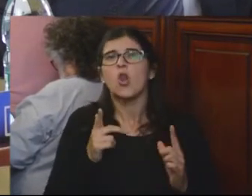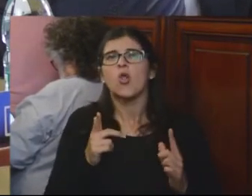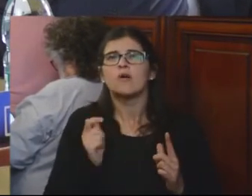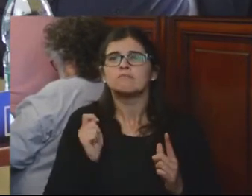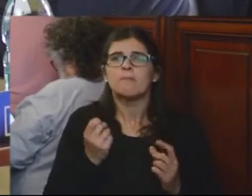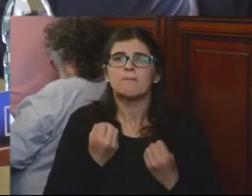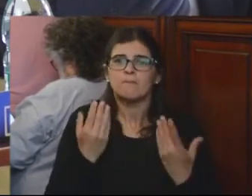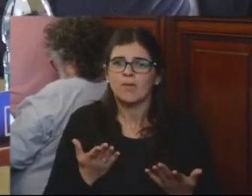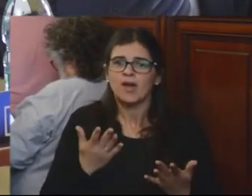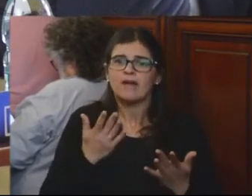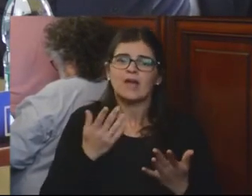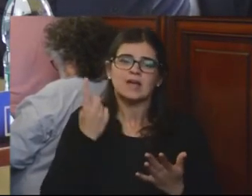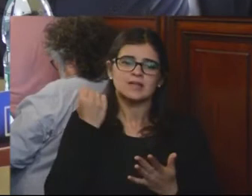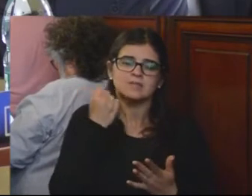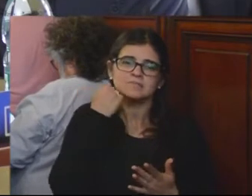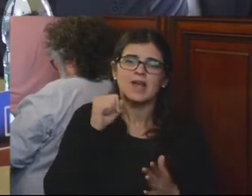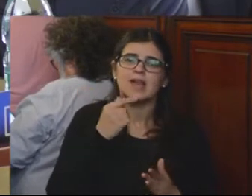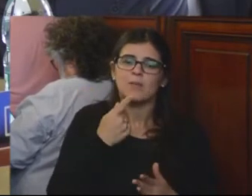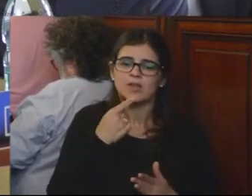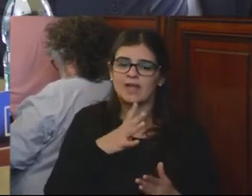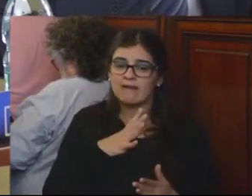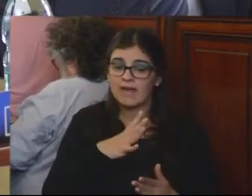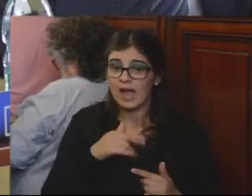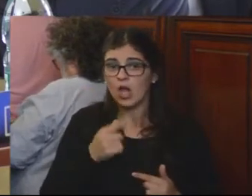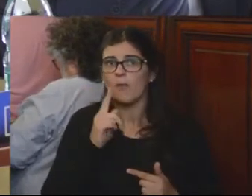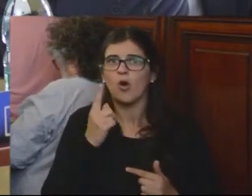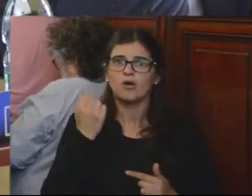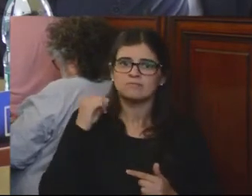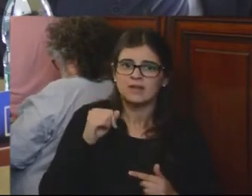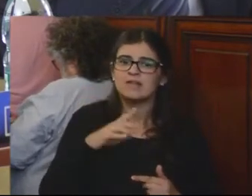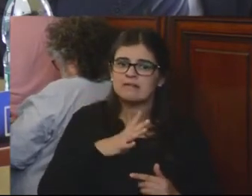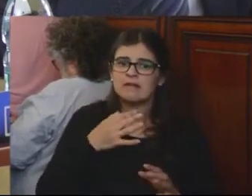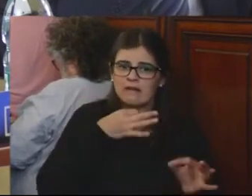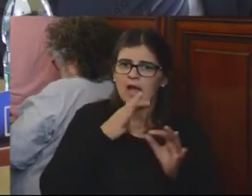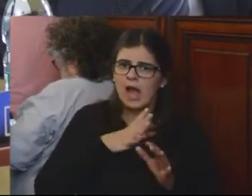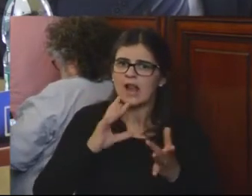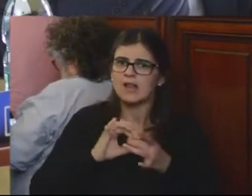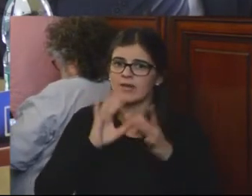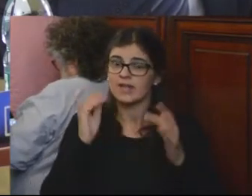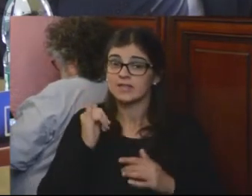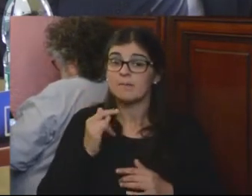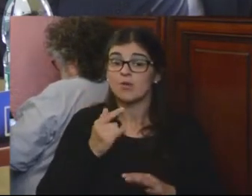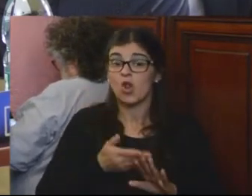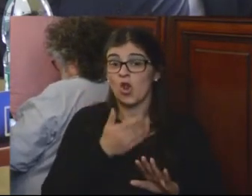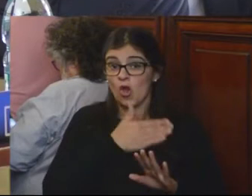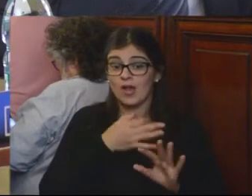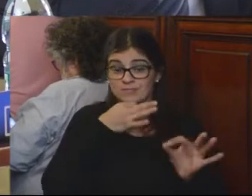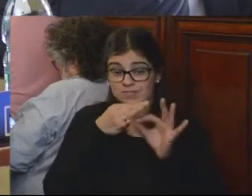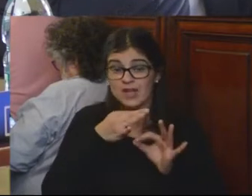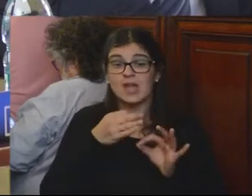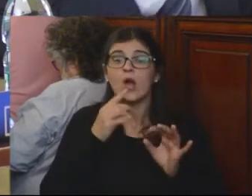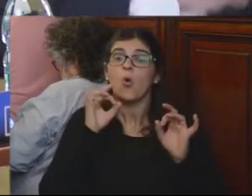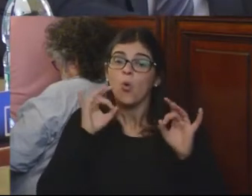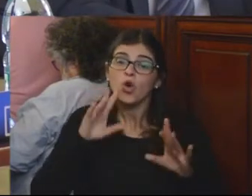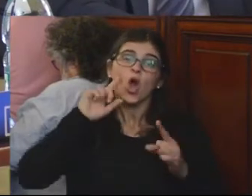para legitimar una política activa que reconoce y ampliar libertades pero aquella referencia tuvo como único